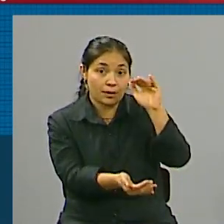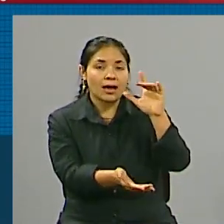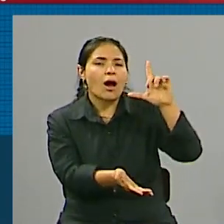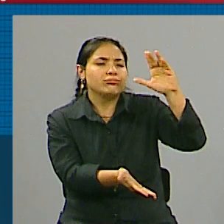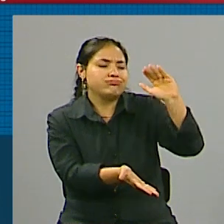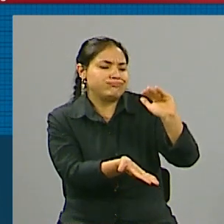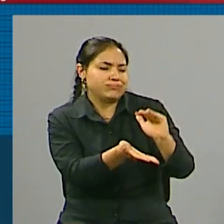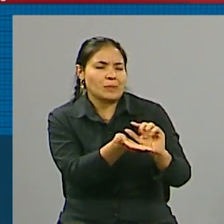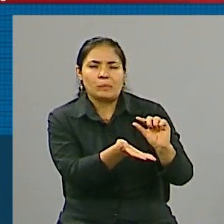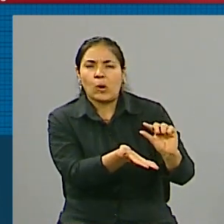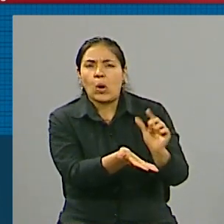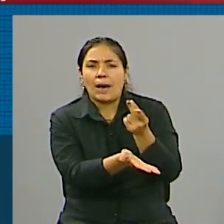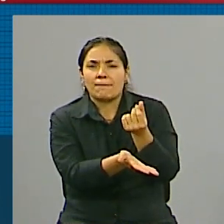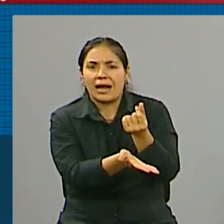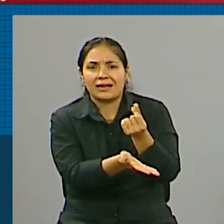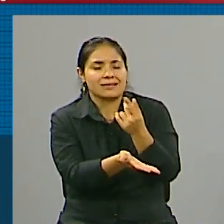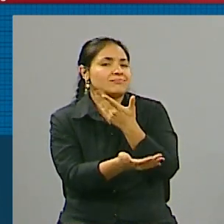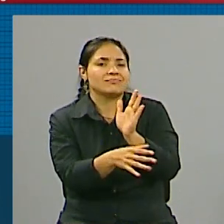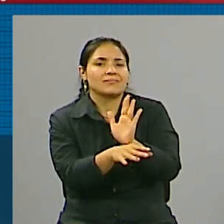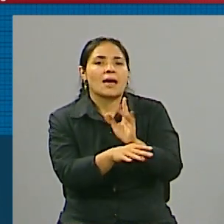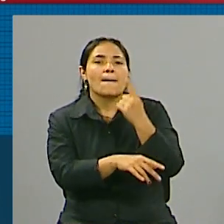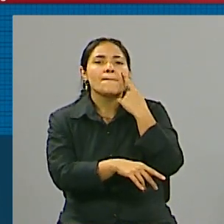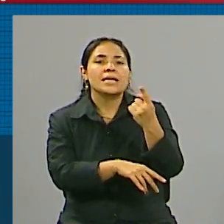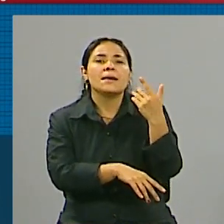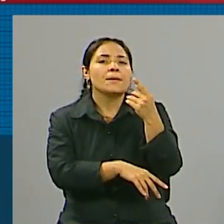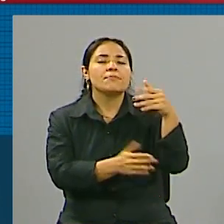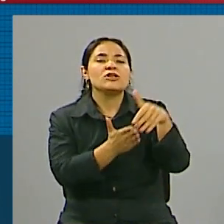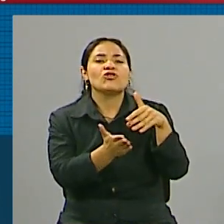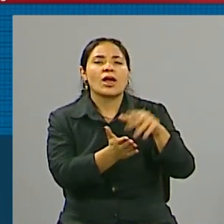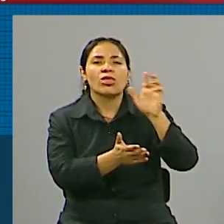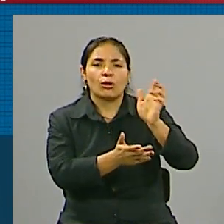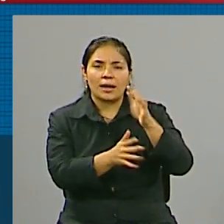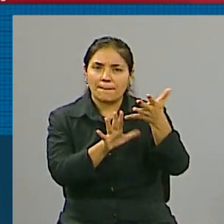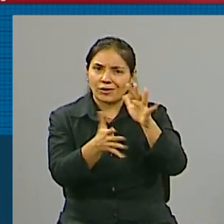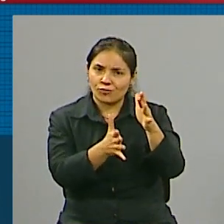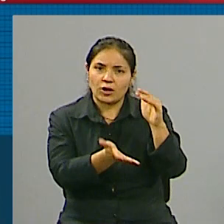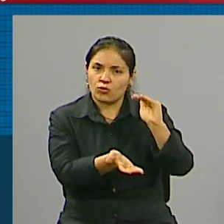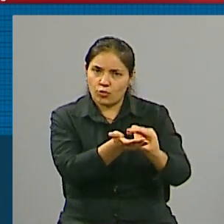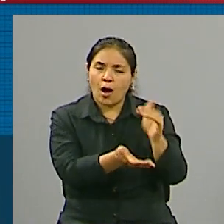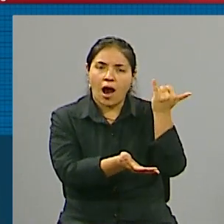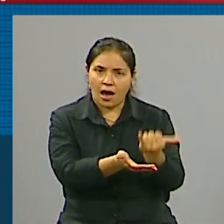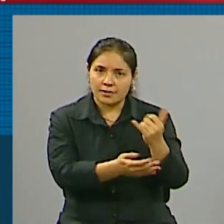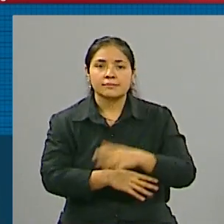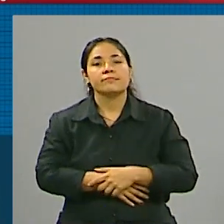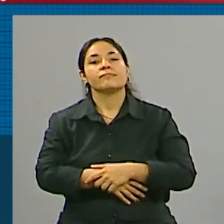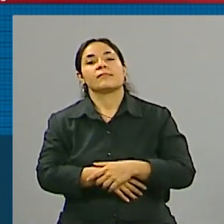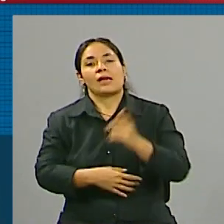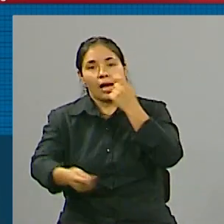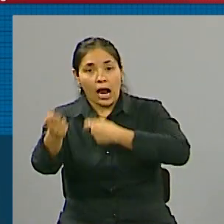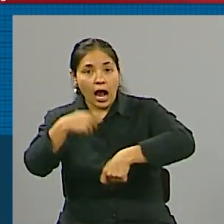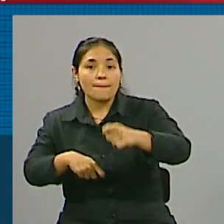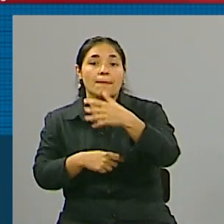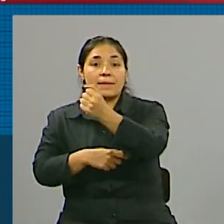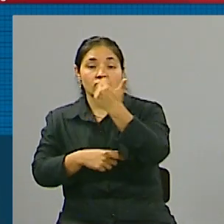bastante bajo, ¿no?, histórico, aproximadamente 1.000 millones de dólares, el tipo de cambio para poder canjear todos los pesos